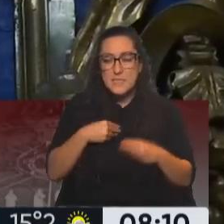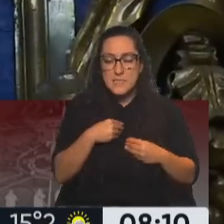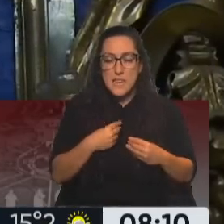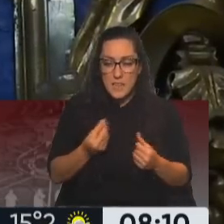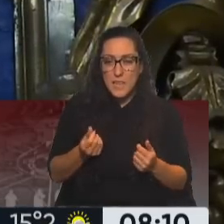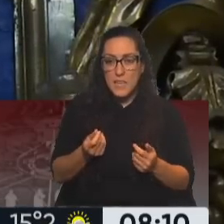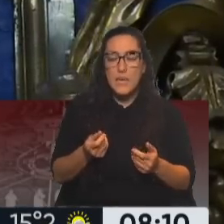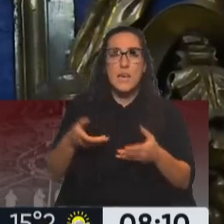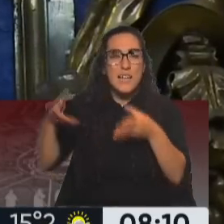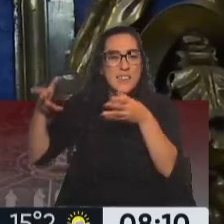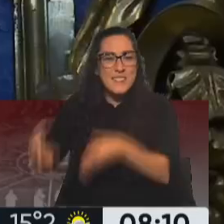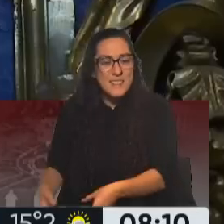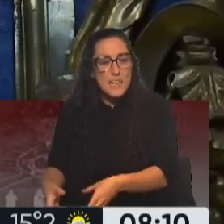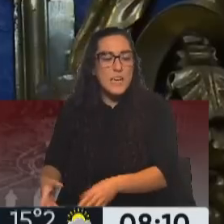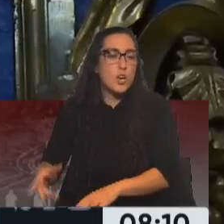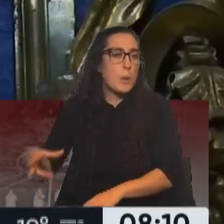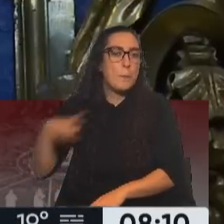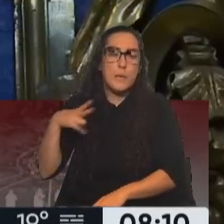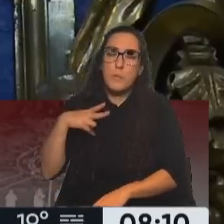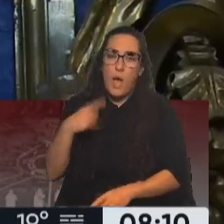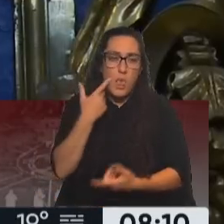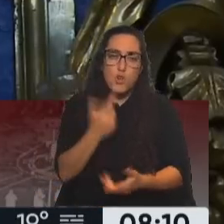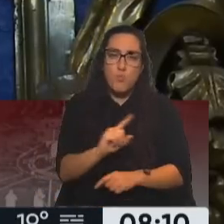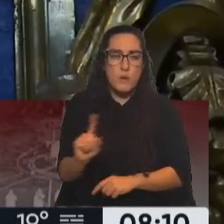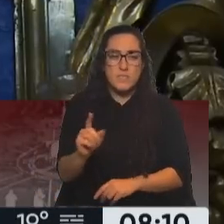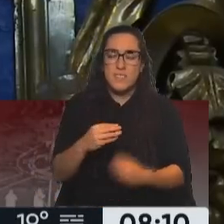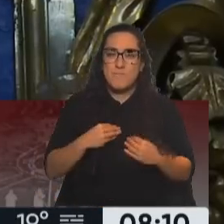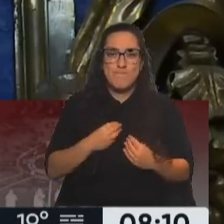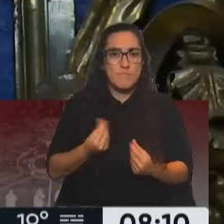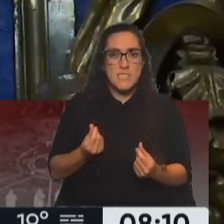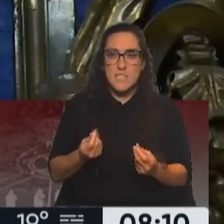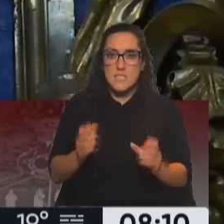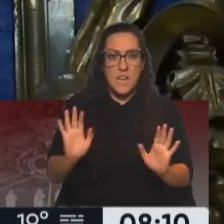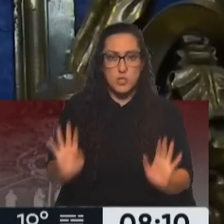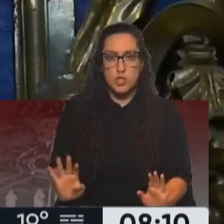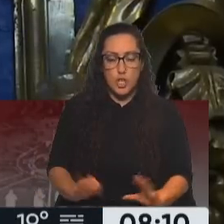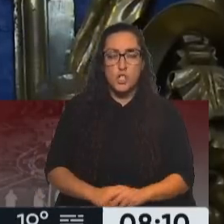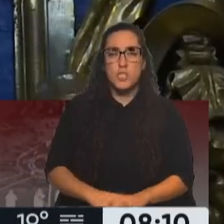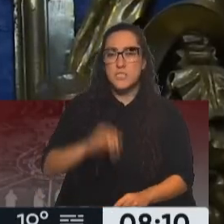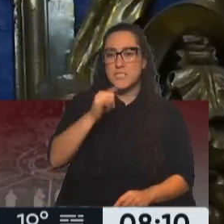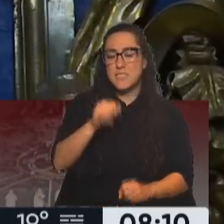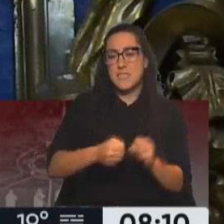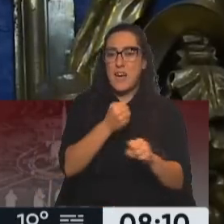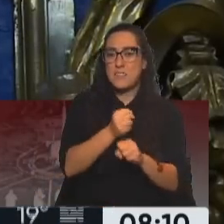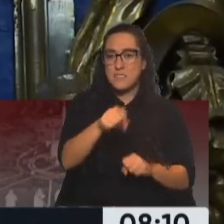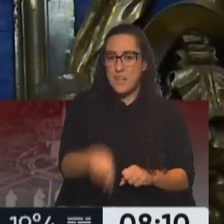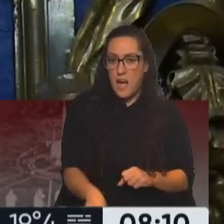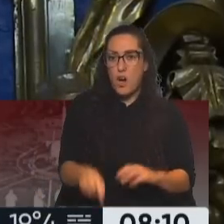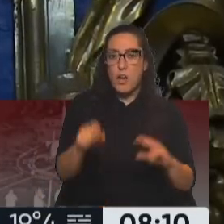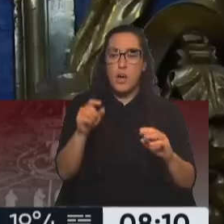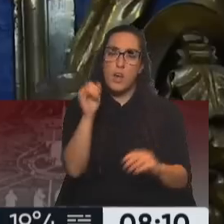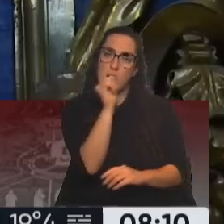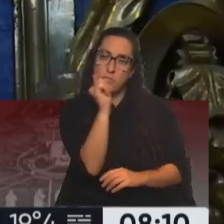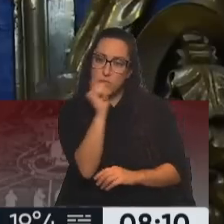de entierro es muy privada y que no la van a transmitir. Me da la sensación a mí. Sí, por ahora lo que están focalizando